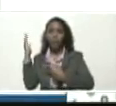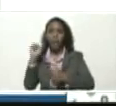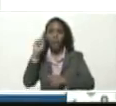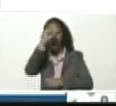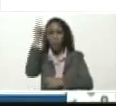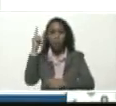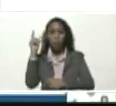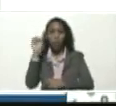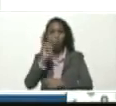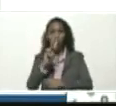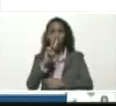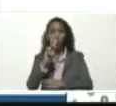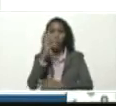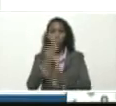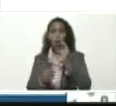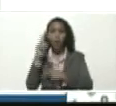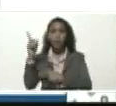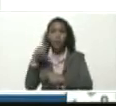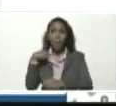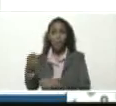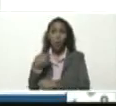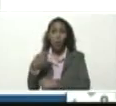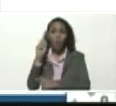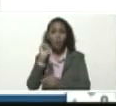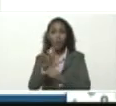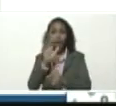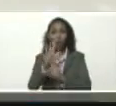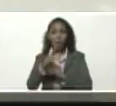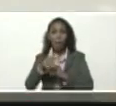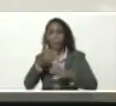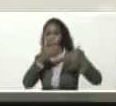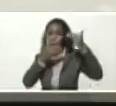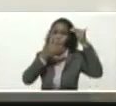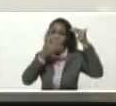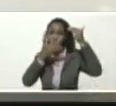de la justicia, financian estas células terroristas.